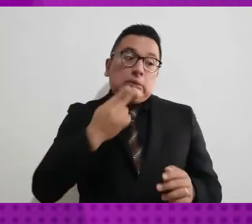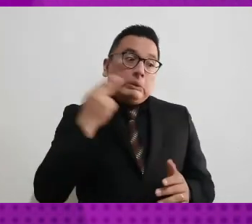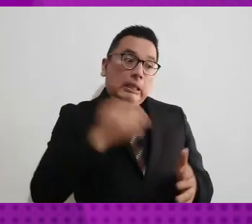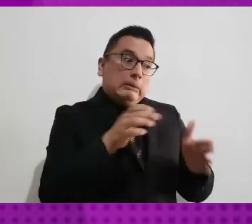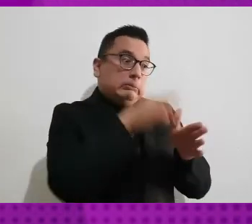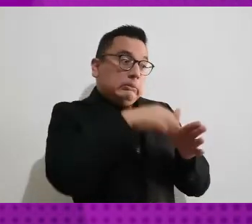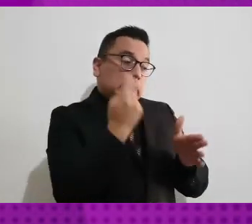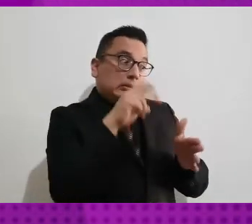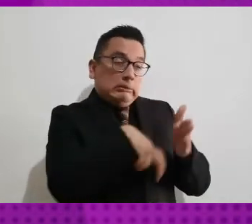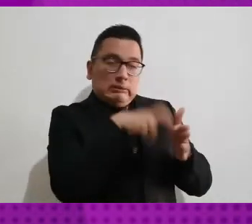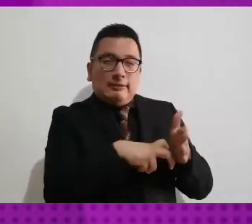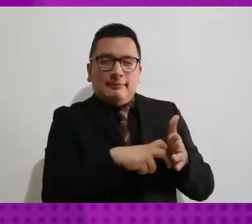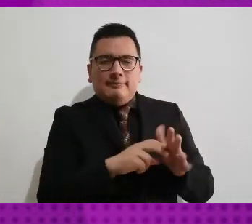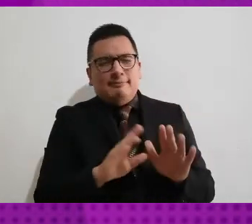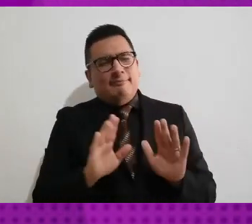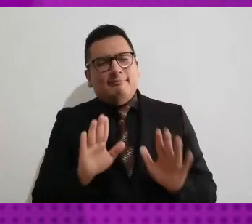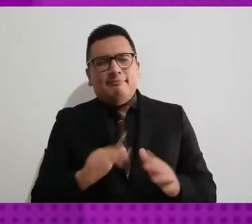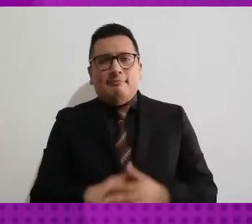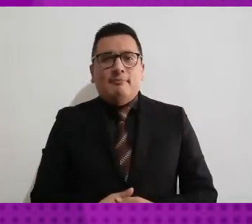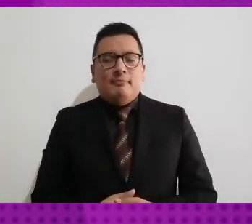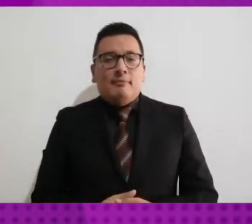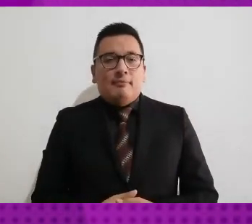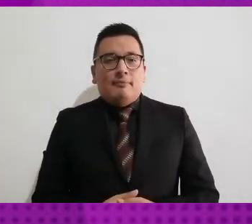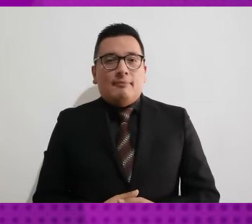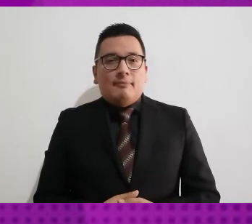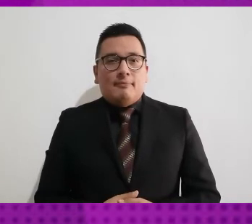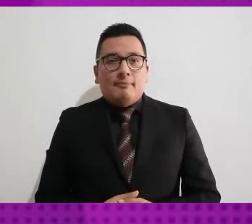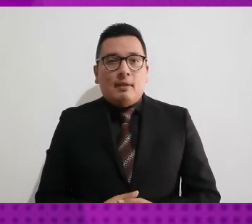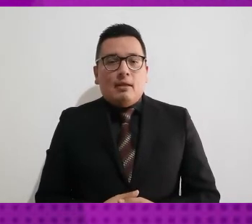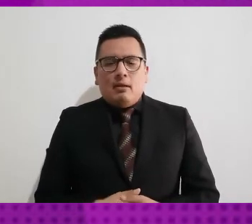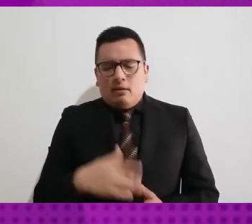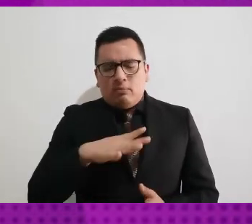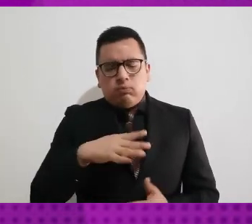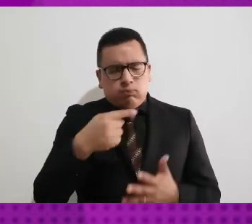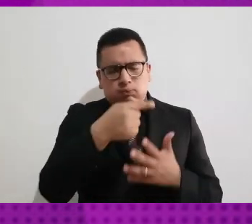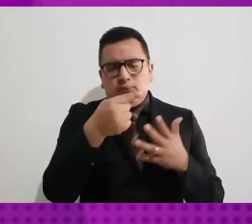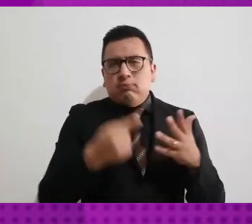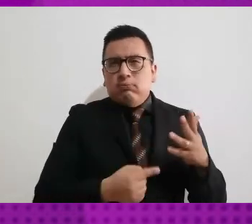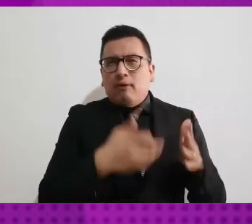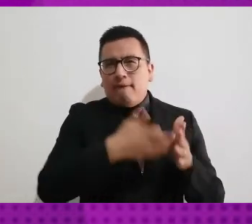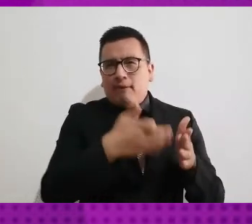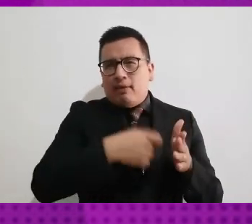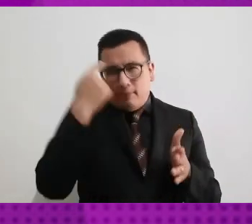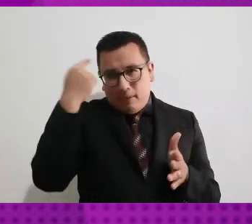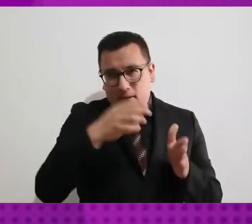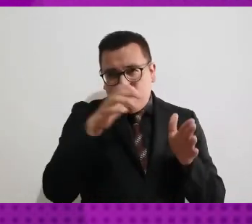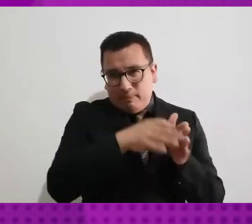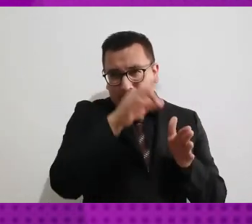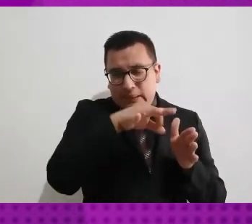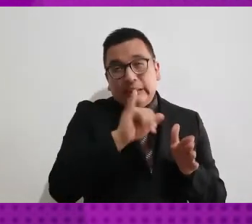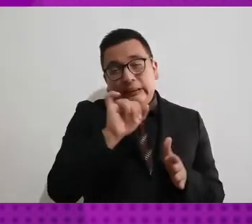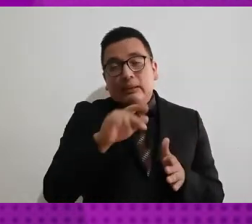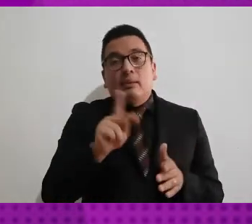país. Mucho de los grandes pendientes que tenemos en materia electoral tienen que ver con las